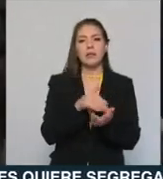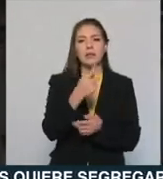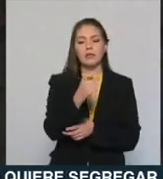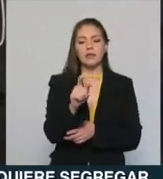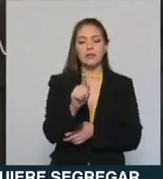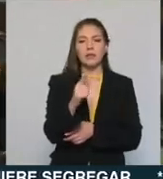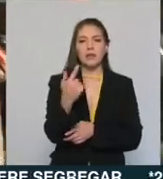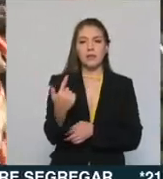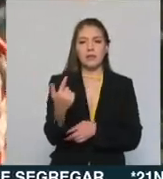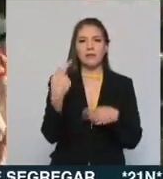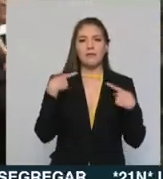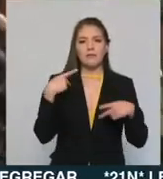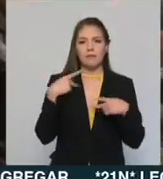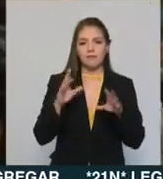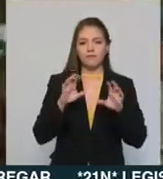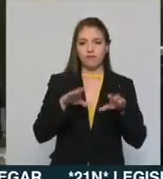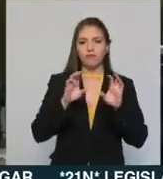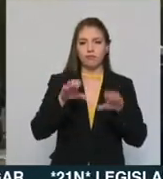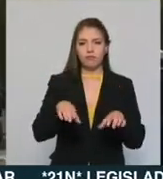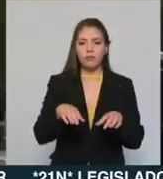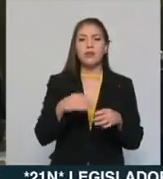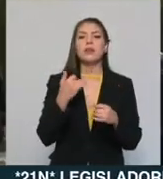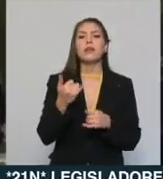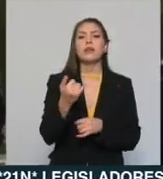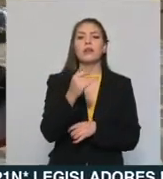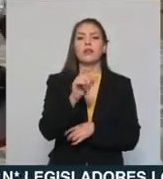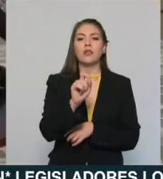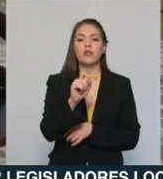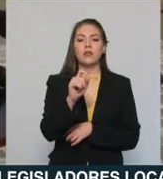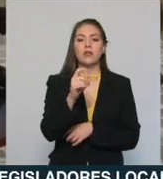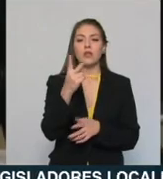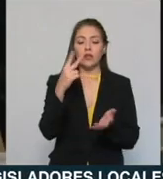97.177, y en 2021 habrá un total de